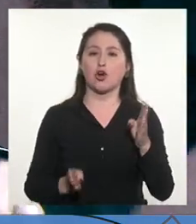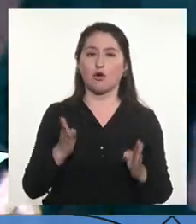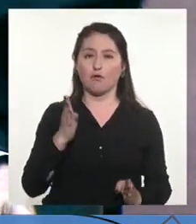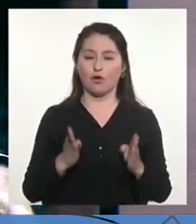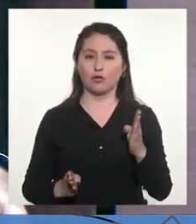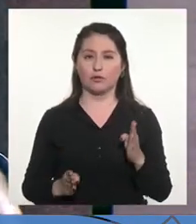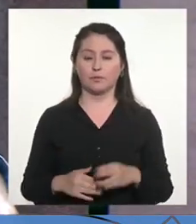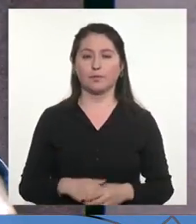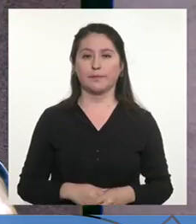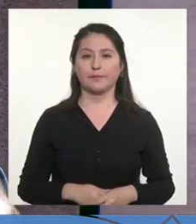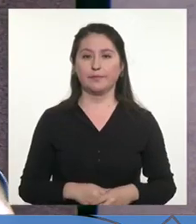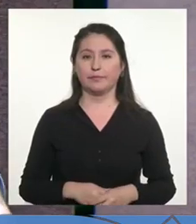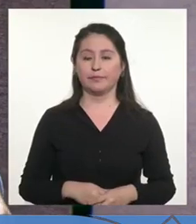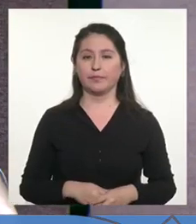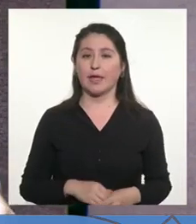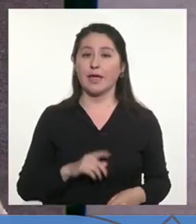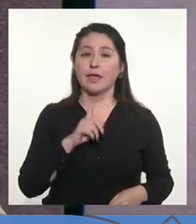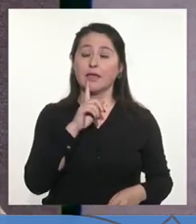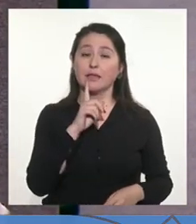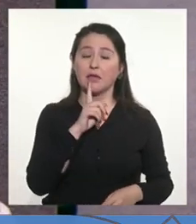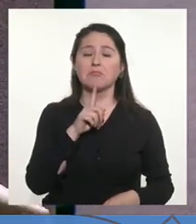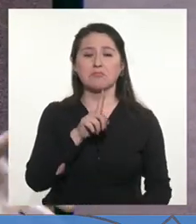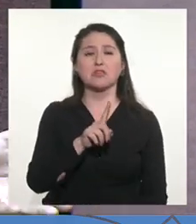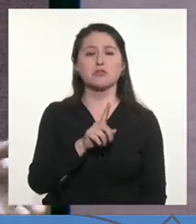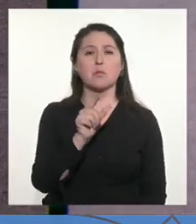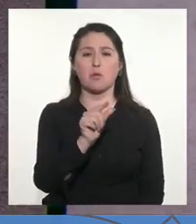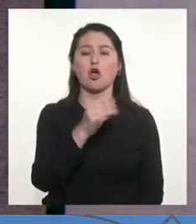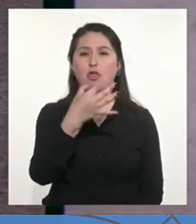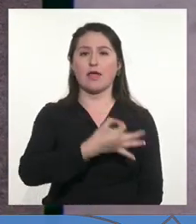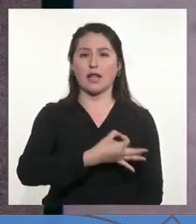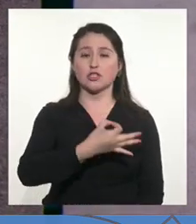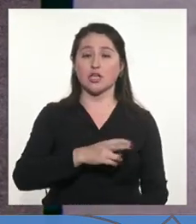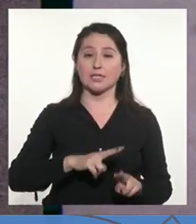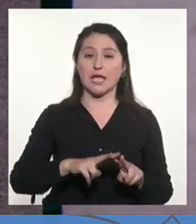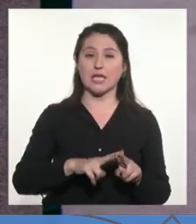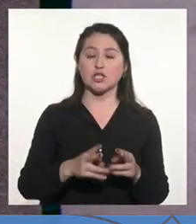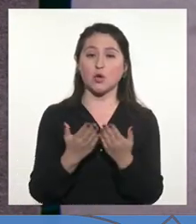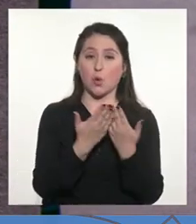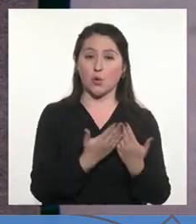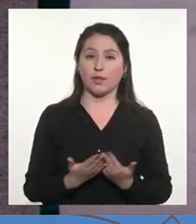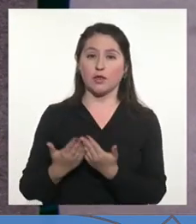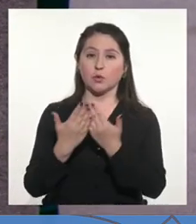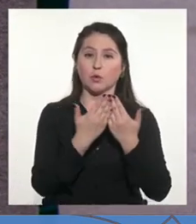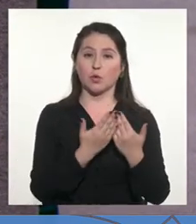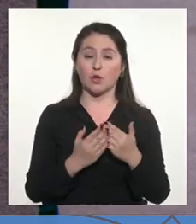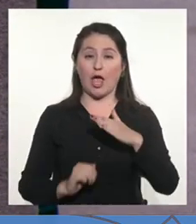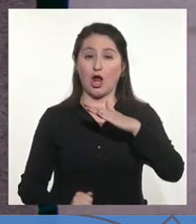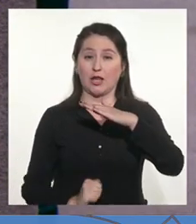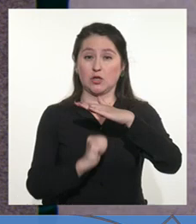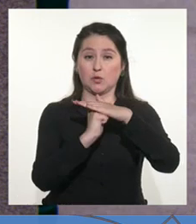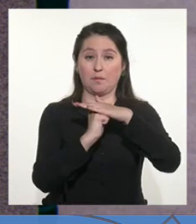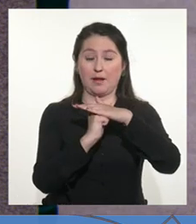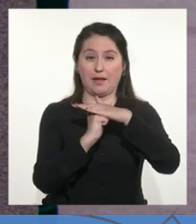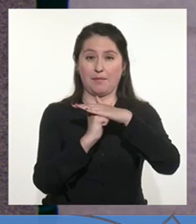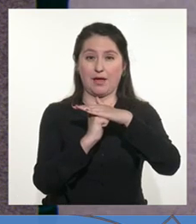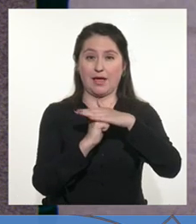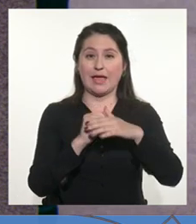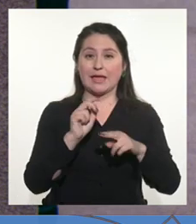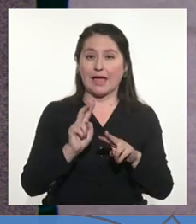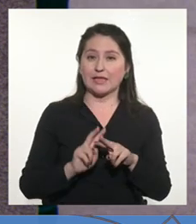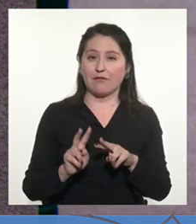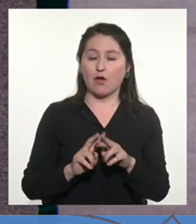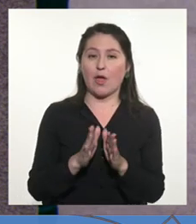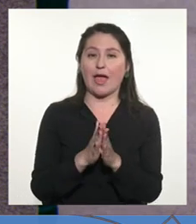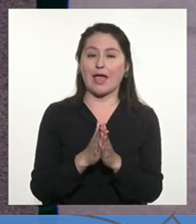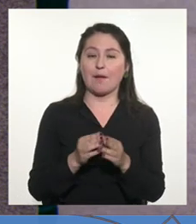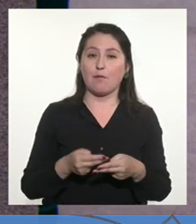aspectos yo diría algo de razón de hecho se hizo un estudio en el la corte suprema e israelita que fue publicada en una revista